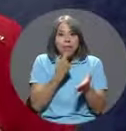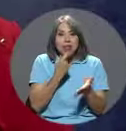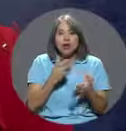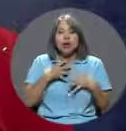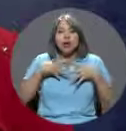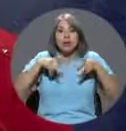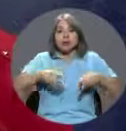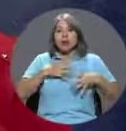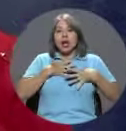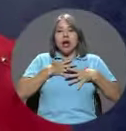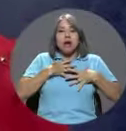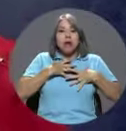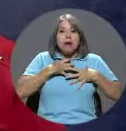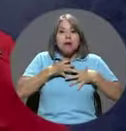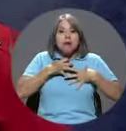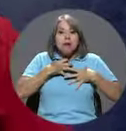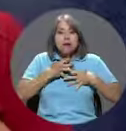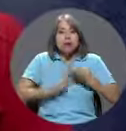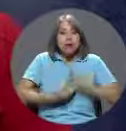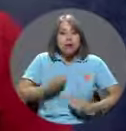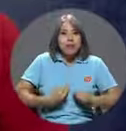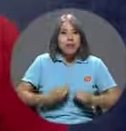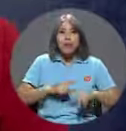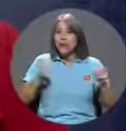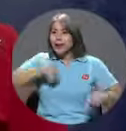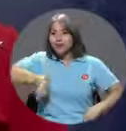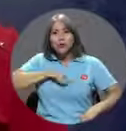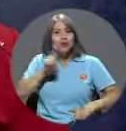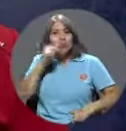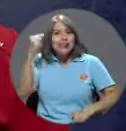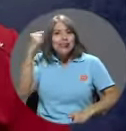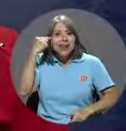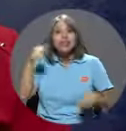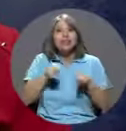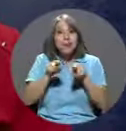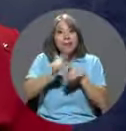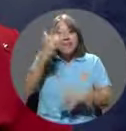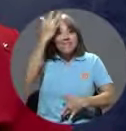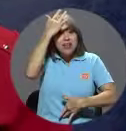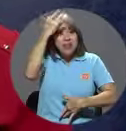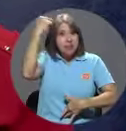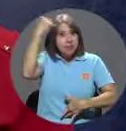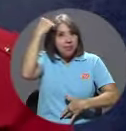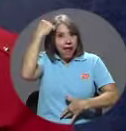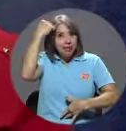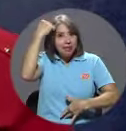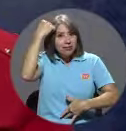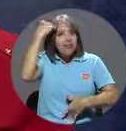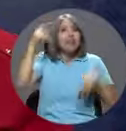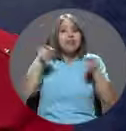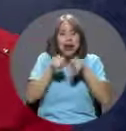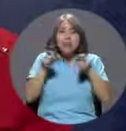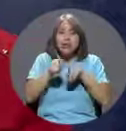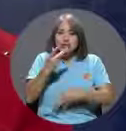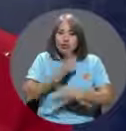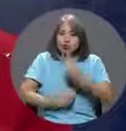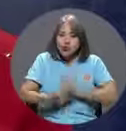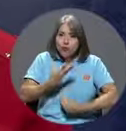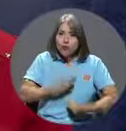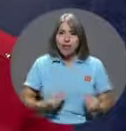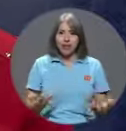El sufrimiento que tiene un paciente en ese sentido. Pero no asociamos con que las enfermedades también mentales, las pacientes con enfermedades mentales